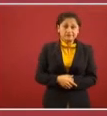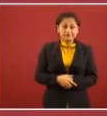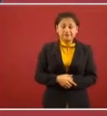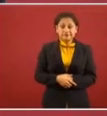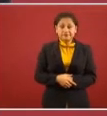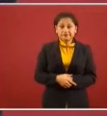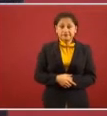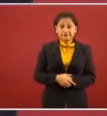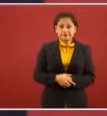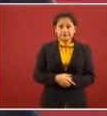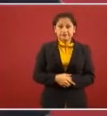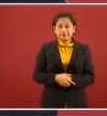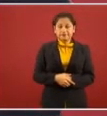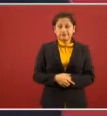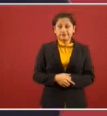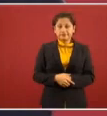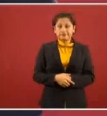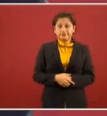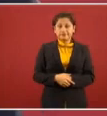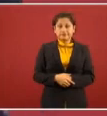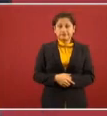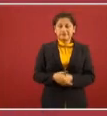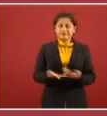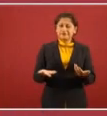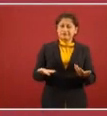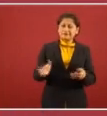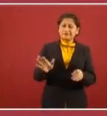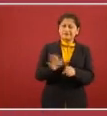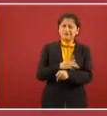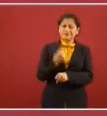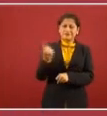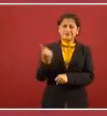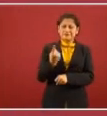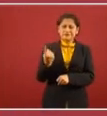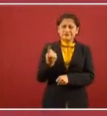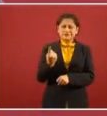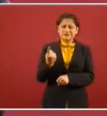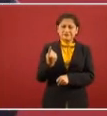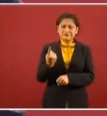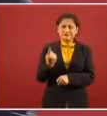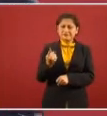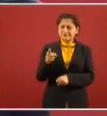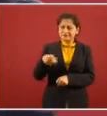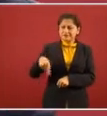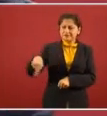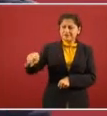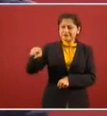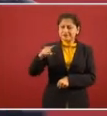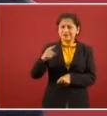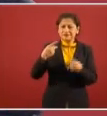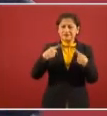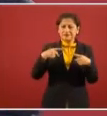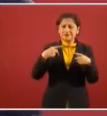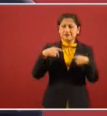Y que no nos importe lo que estén haciendo en otros países.